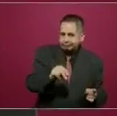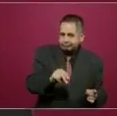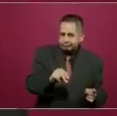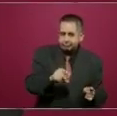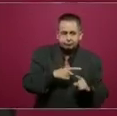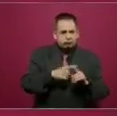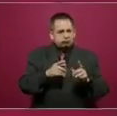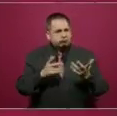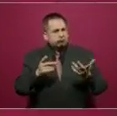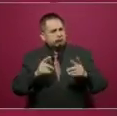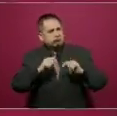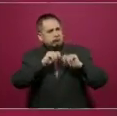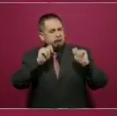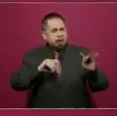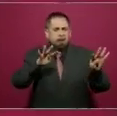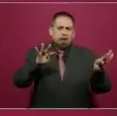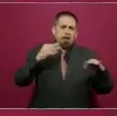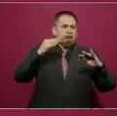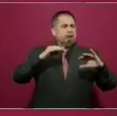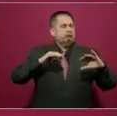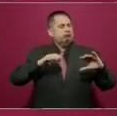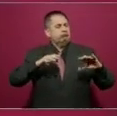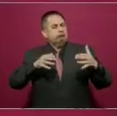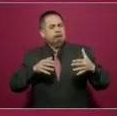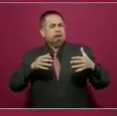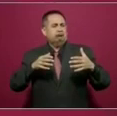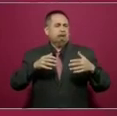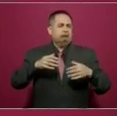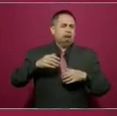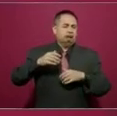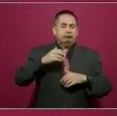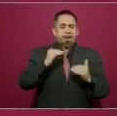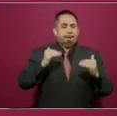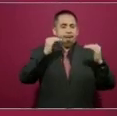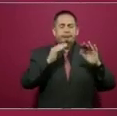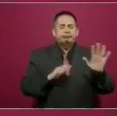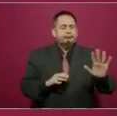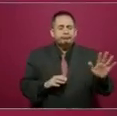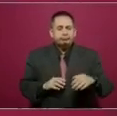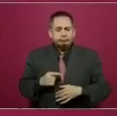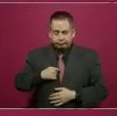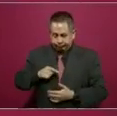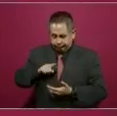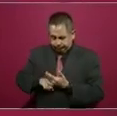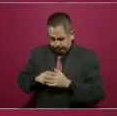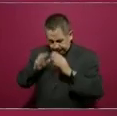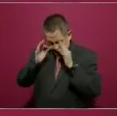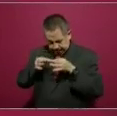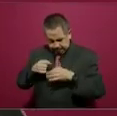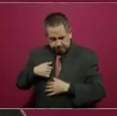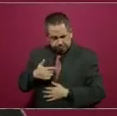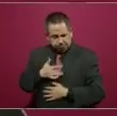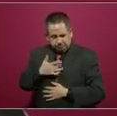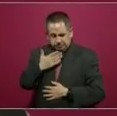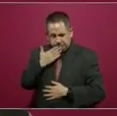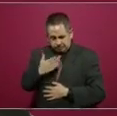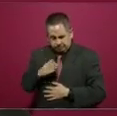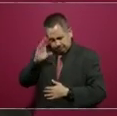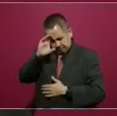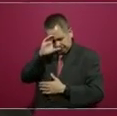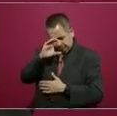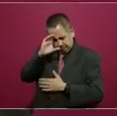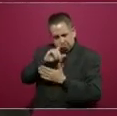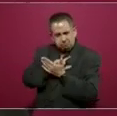obtener títulos, fama. La verdadera felicidad es estar bien con uno mismo, estar bien con